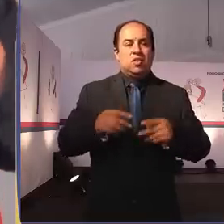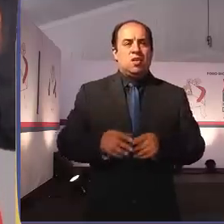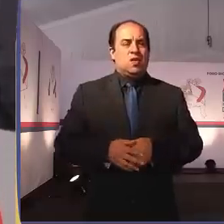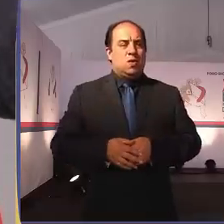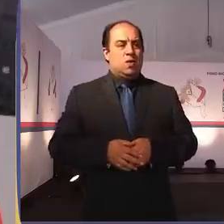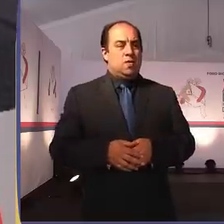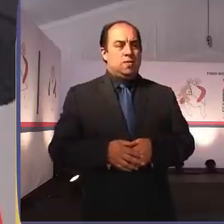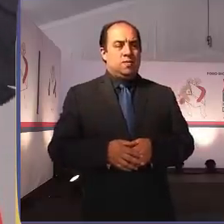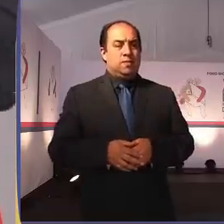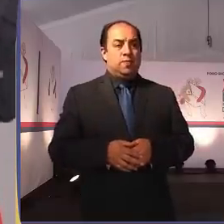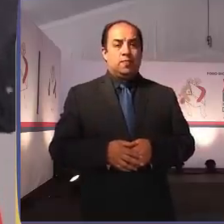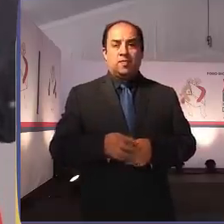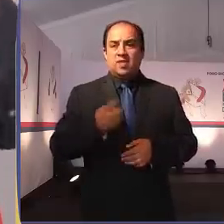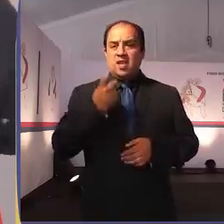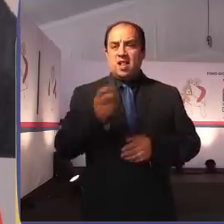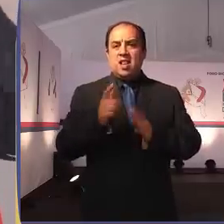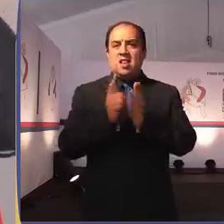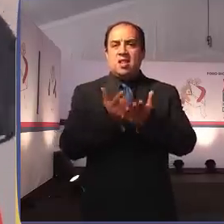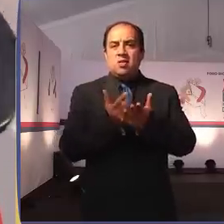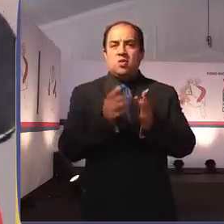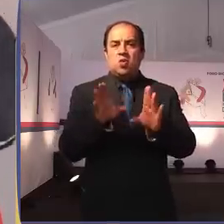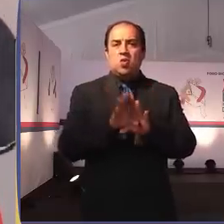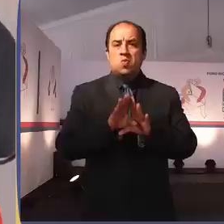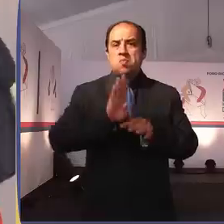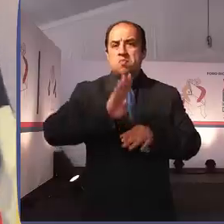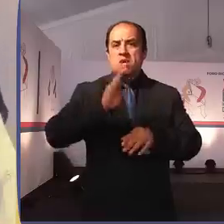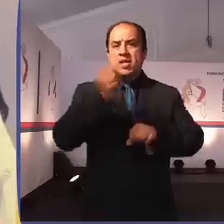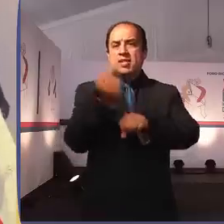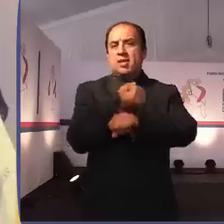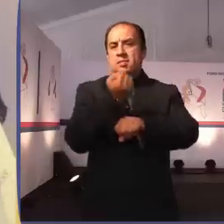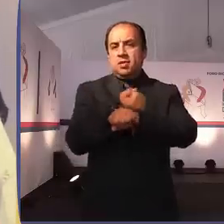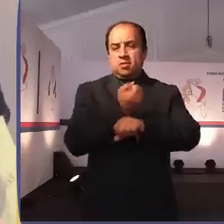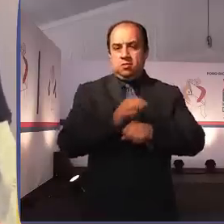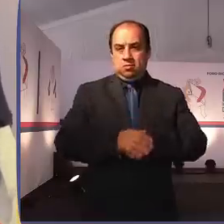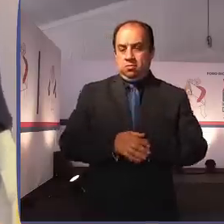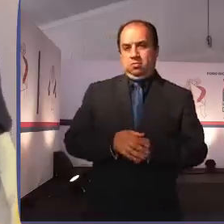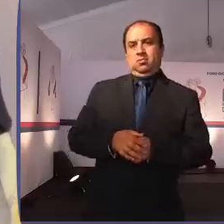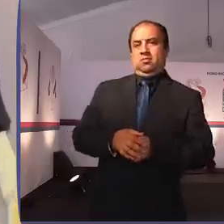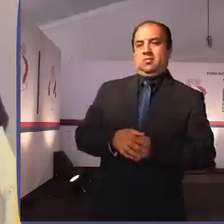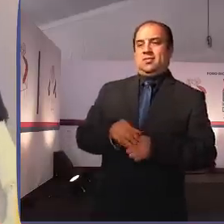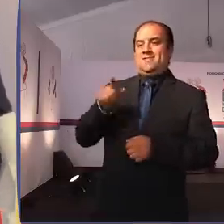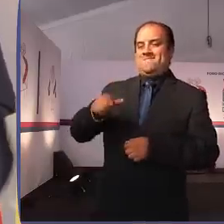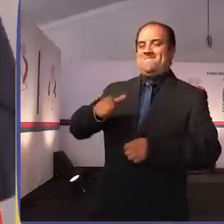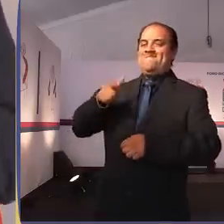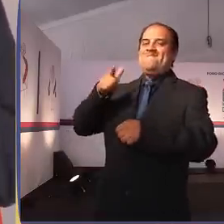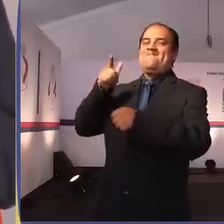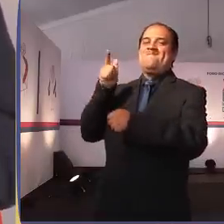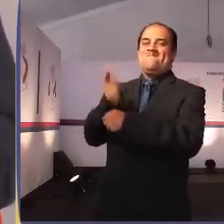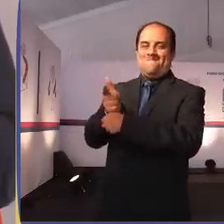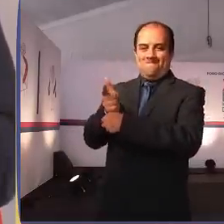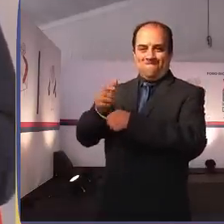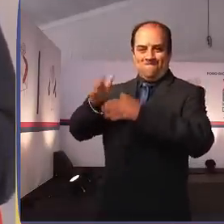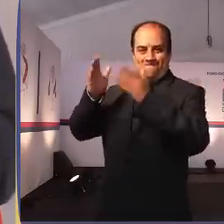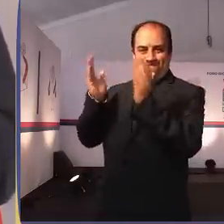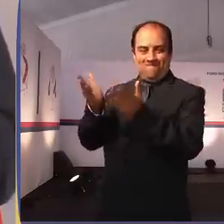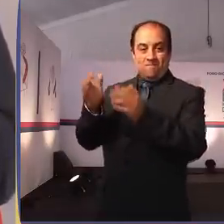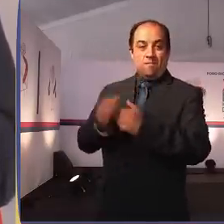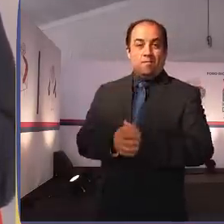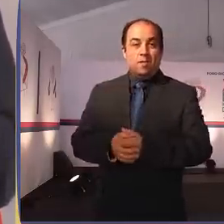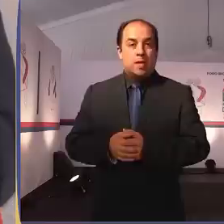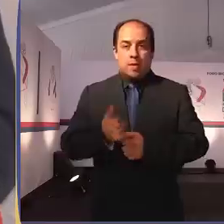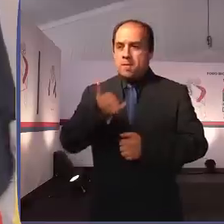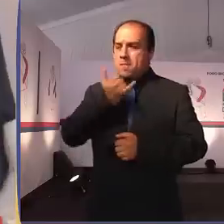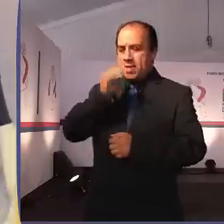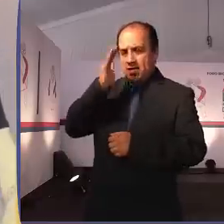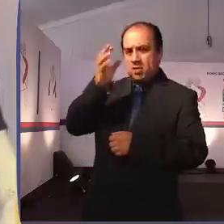duro. Son como los zapatos. Y dije, ay, caíste, güey. Y le digo, perdóneme, señor